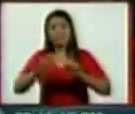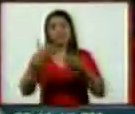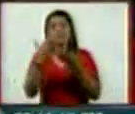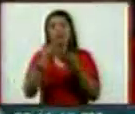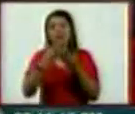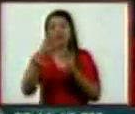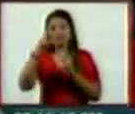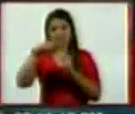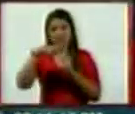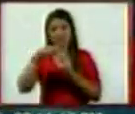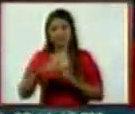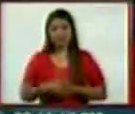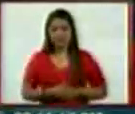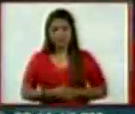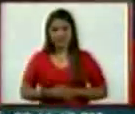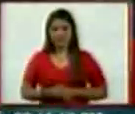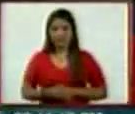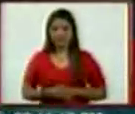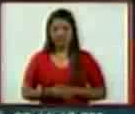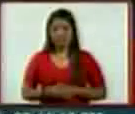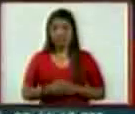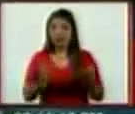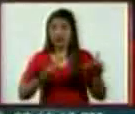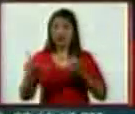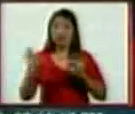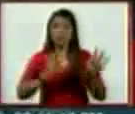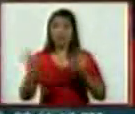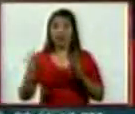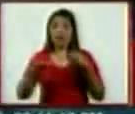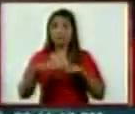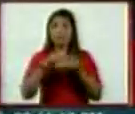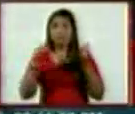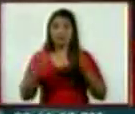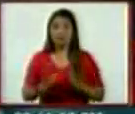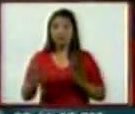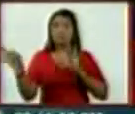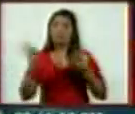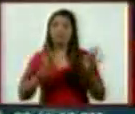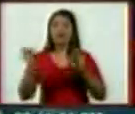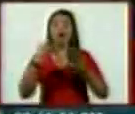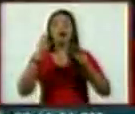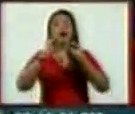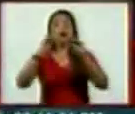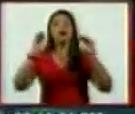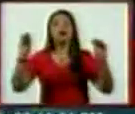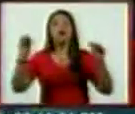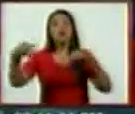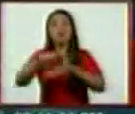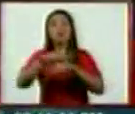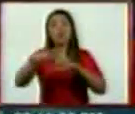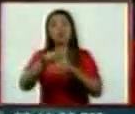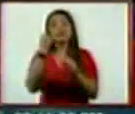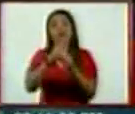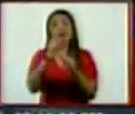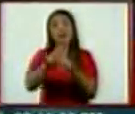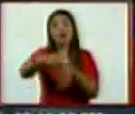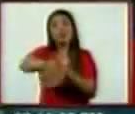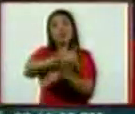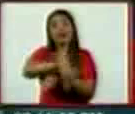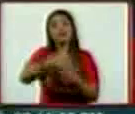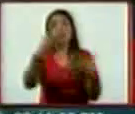estado Táchira. Se está preparando, el ministro va a preparar la convocatoria a un gobierno de calle